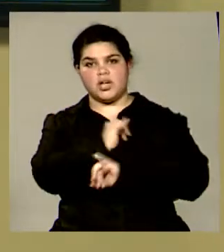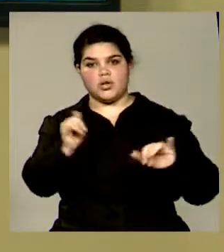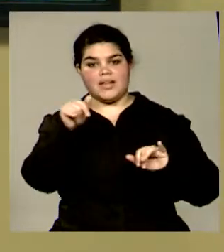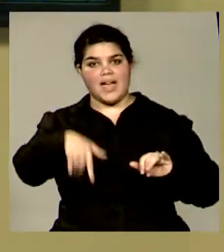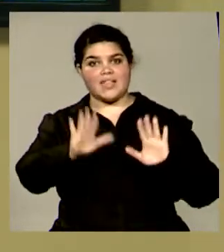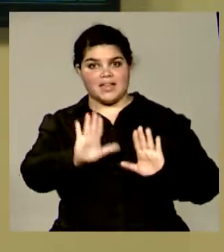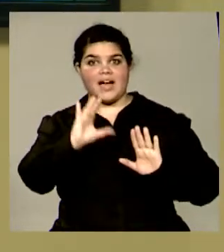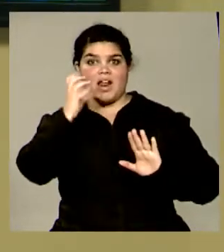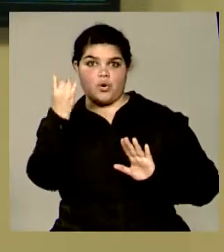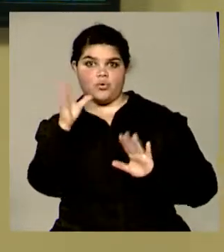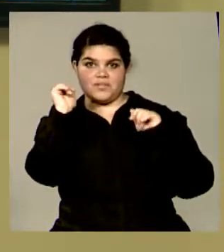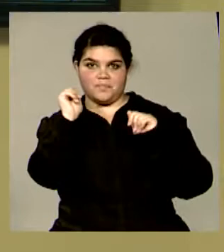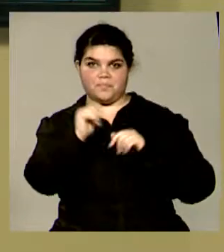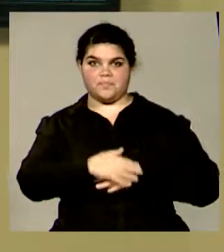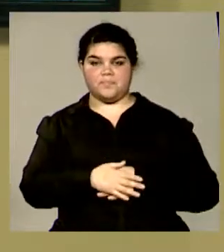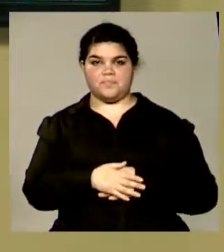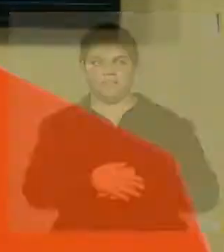en Señalú. Adiós.